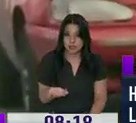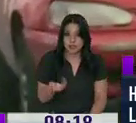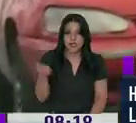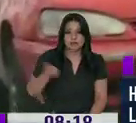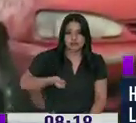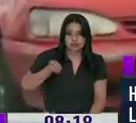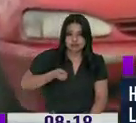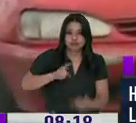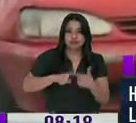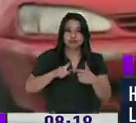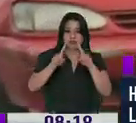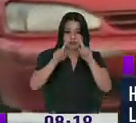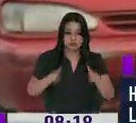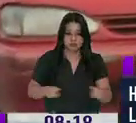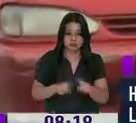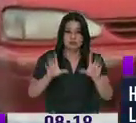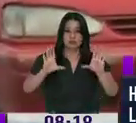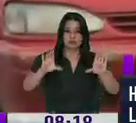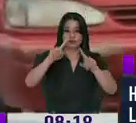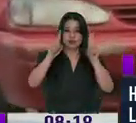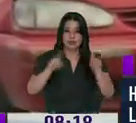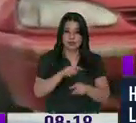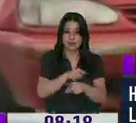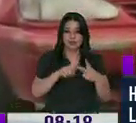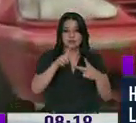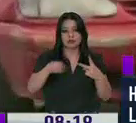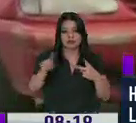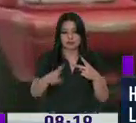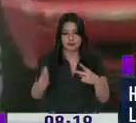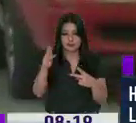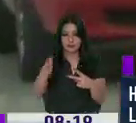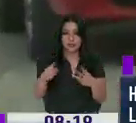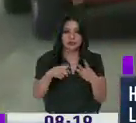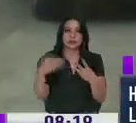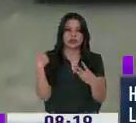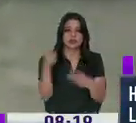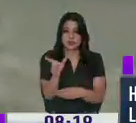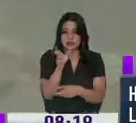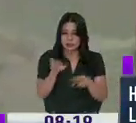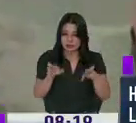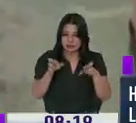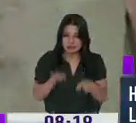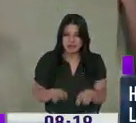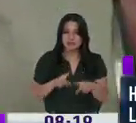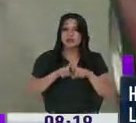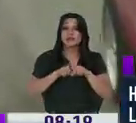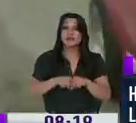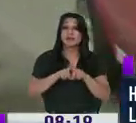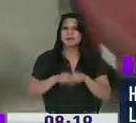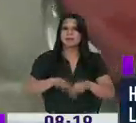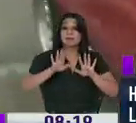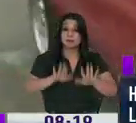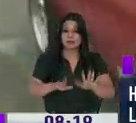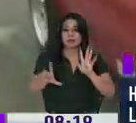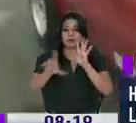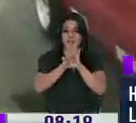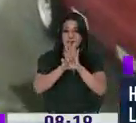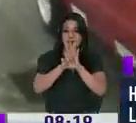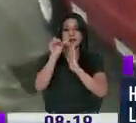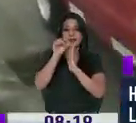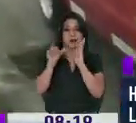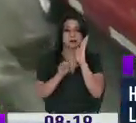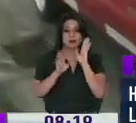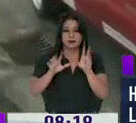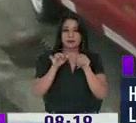extintor, triángulos, botiquín, si están mal estacionados, obviamente si no cuentan con la licencia. Depende también lo que establezca la normativa vigente